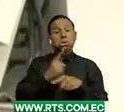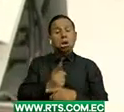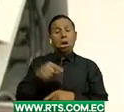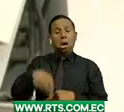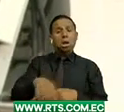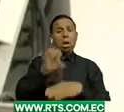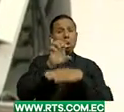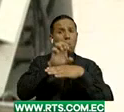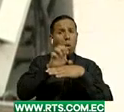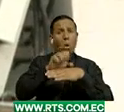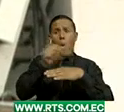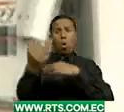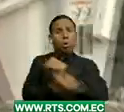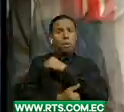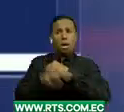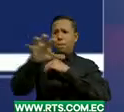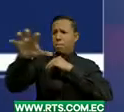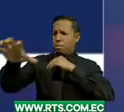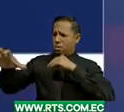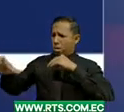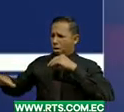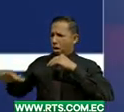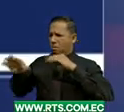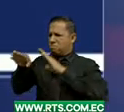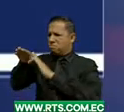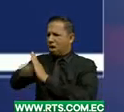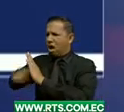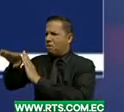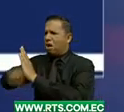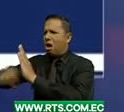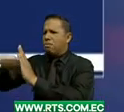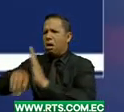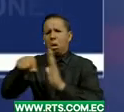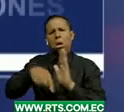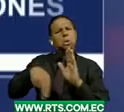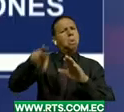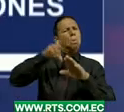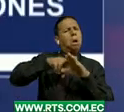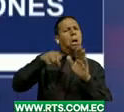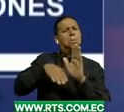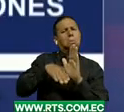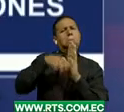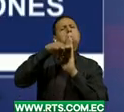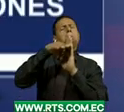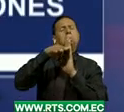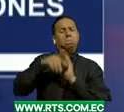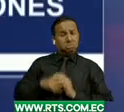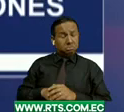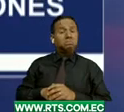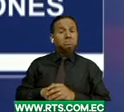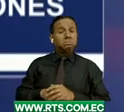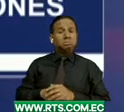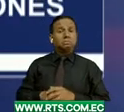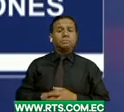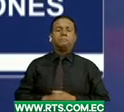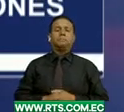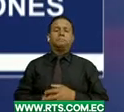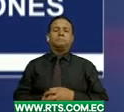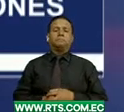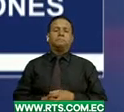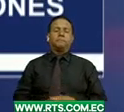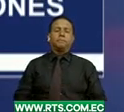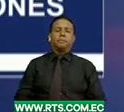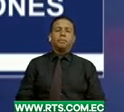nación tiene una población económicamente activa de 8.1 millones de personas y económicamente inactiva de más de 4 millones informó javier